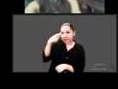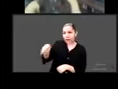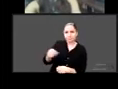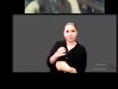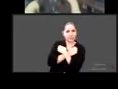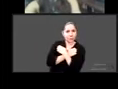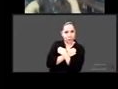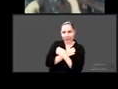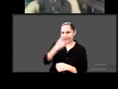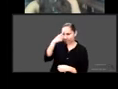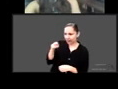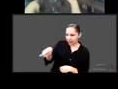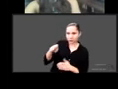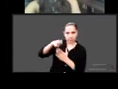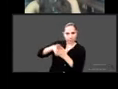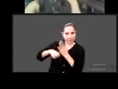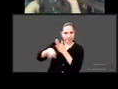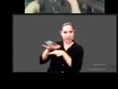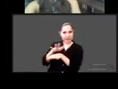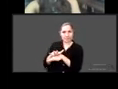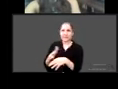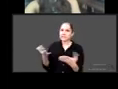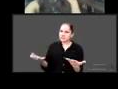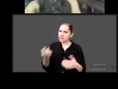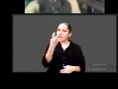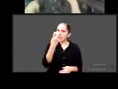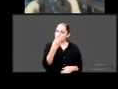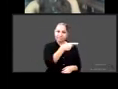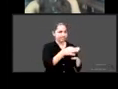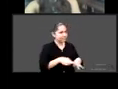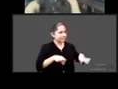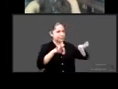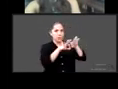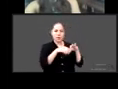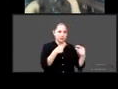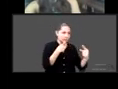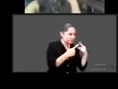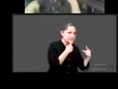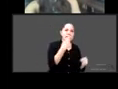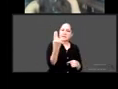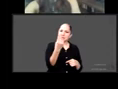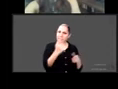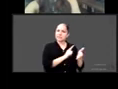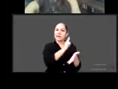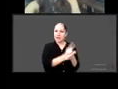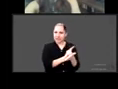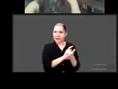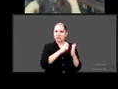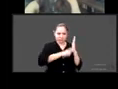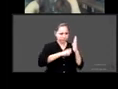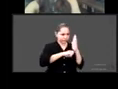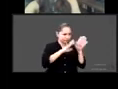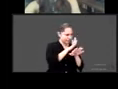se pueda legislar para que nos quede claro que el mensaje en el siglo actual tiene que